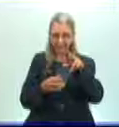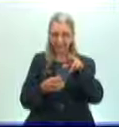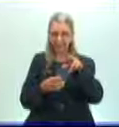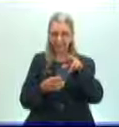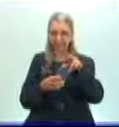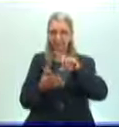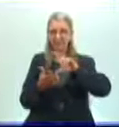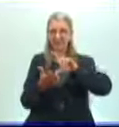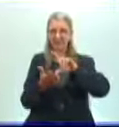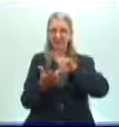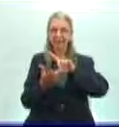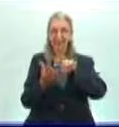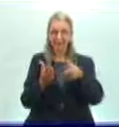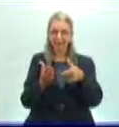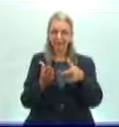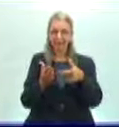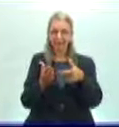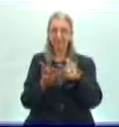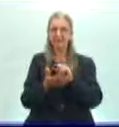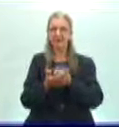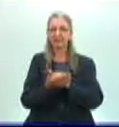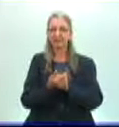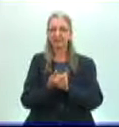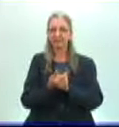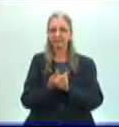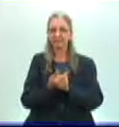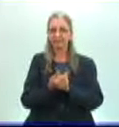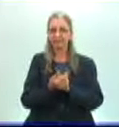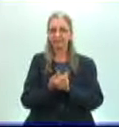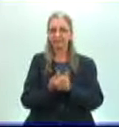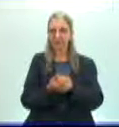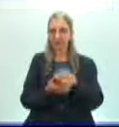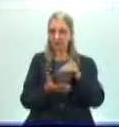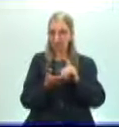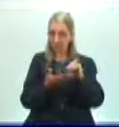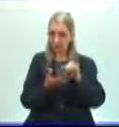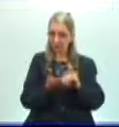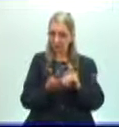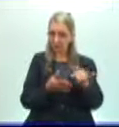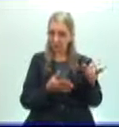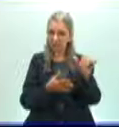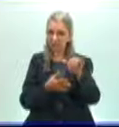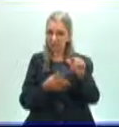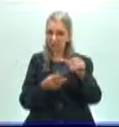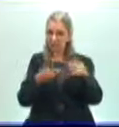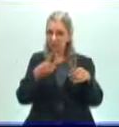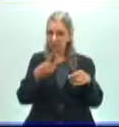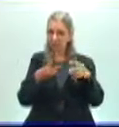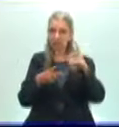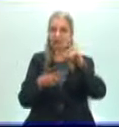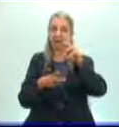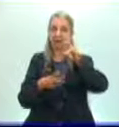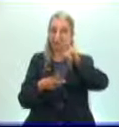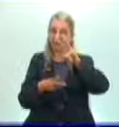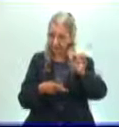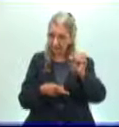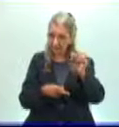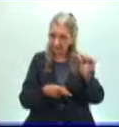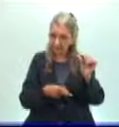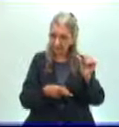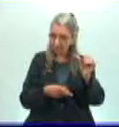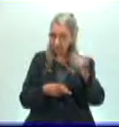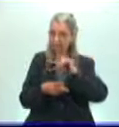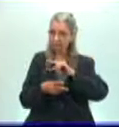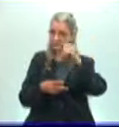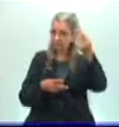circunferencia. Aquí lo vemos, tenemos los datos, el ángulo es igual a 30 grados y este ángulo es igual a 30 grados. Noten que